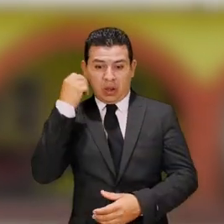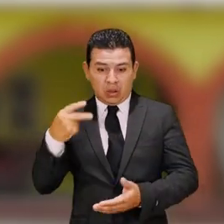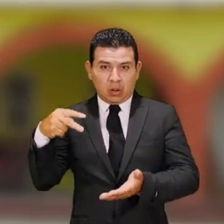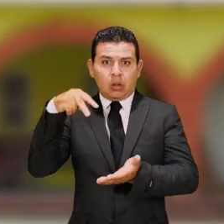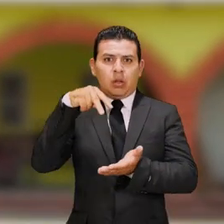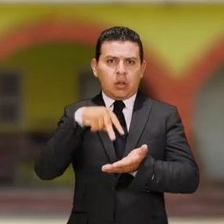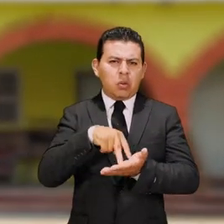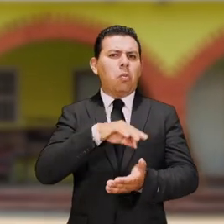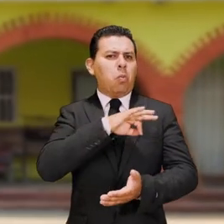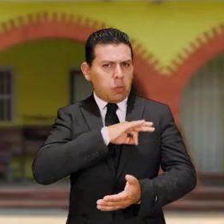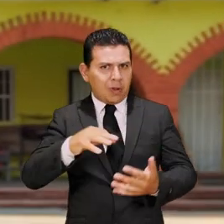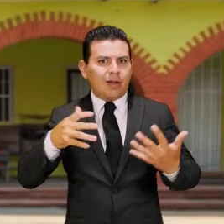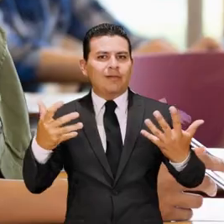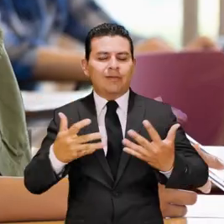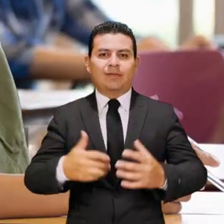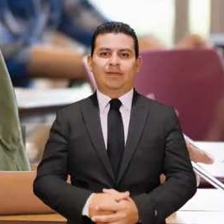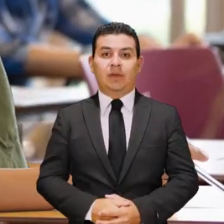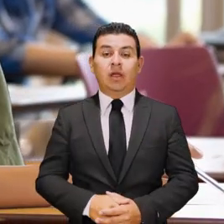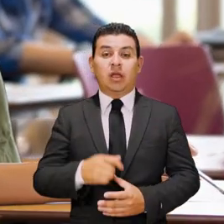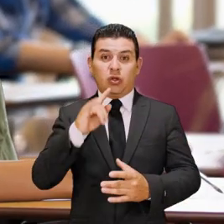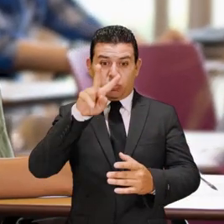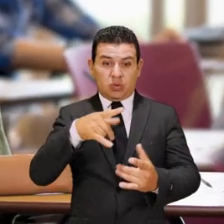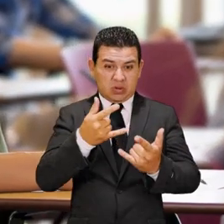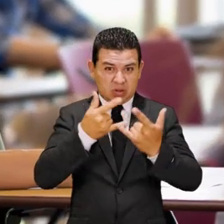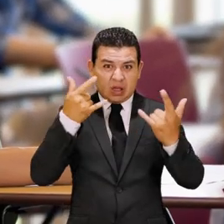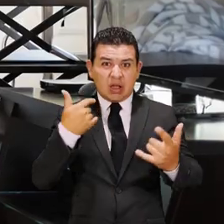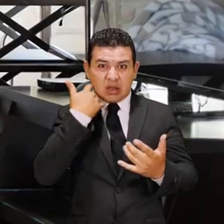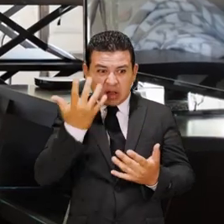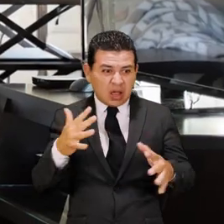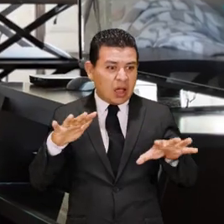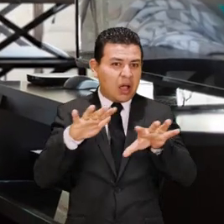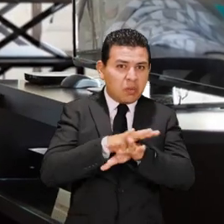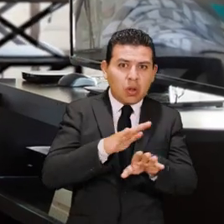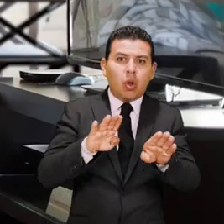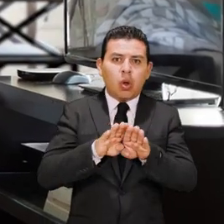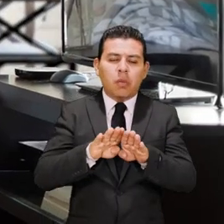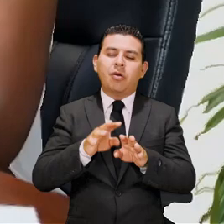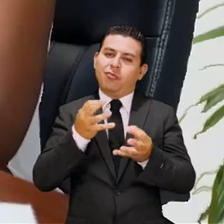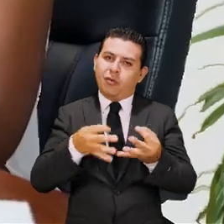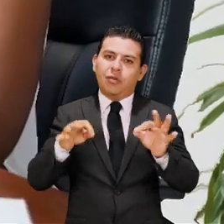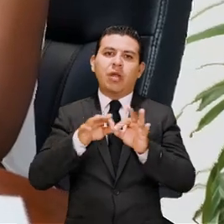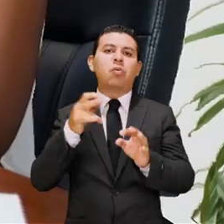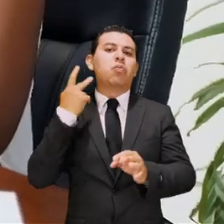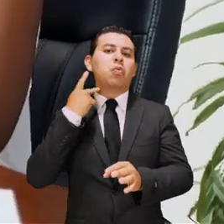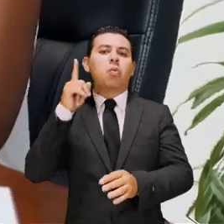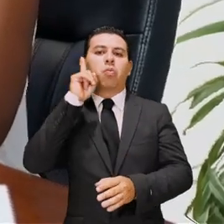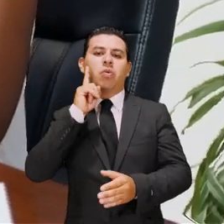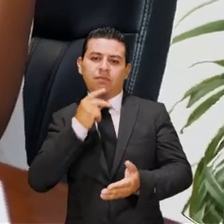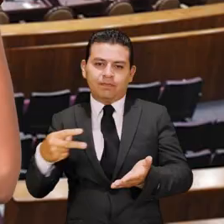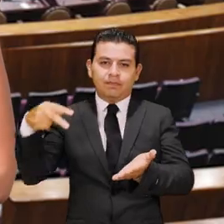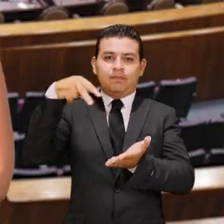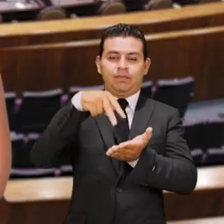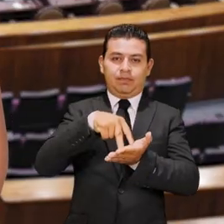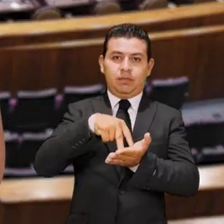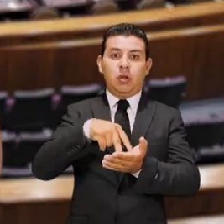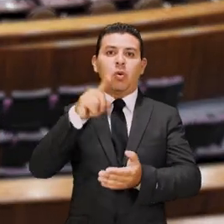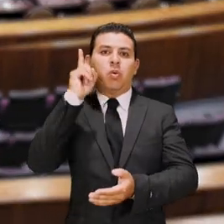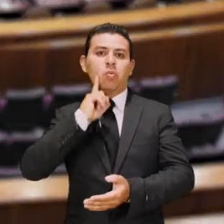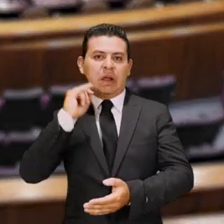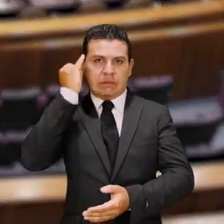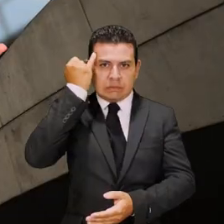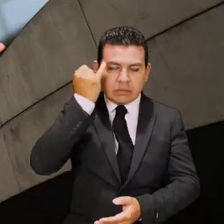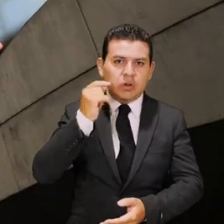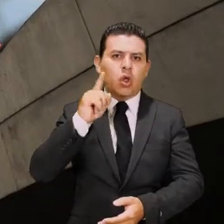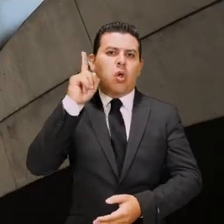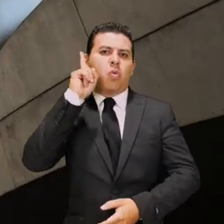ruhni, anirlasni. Te capnu, te chichronu, dirhiu reguna, te sacnigulenu, lareni. Reguna espempacnu,